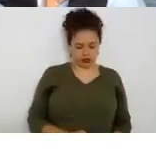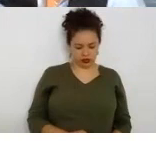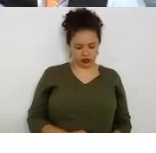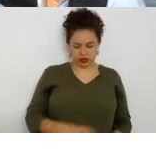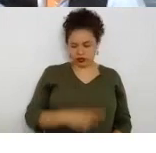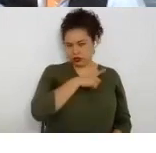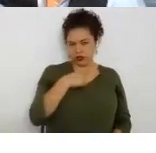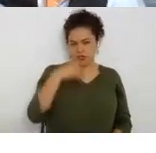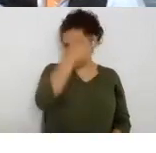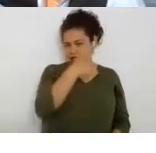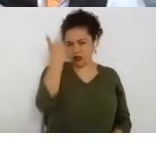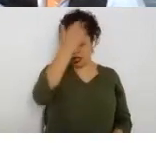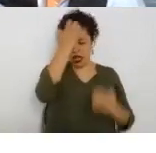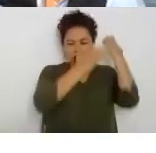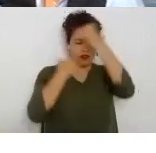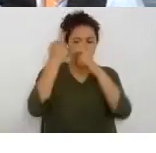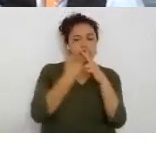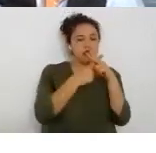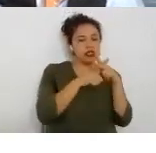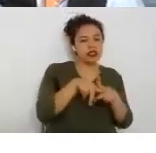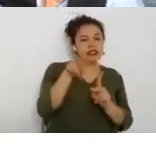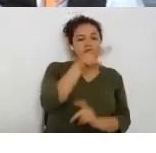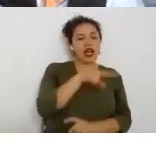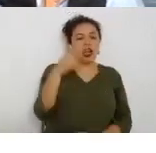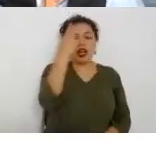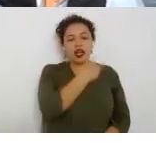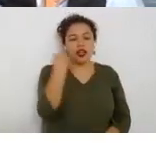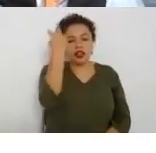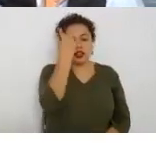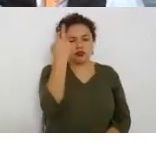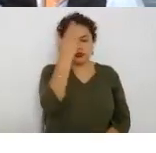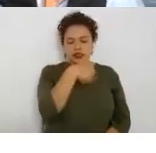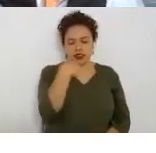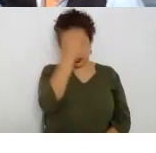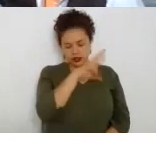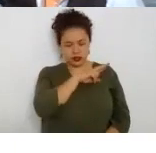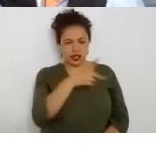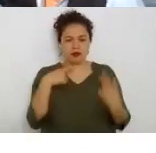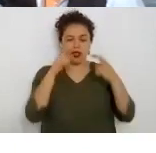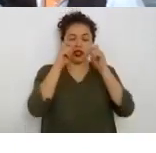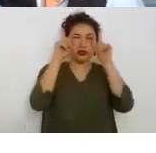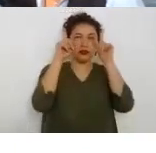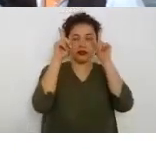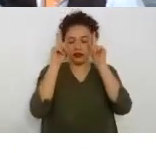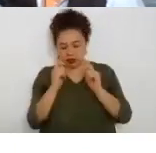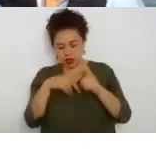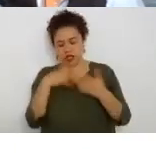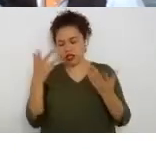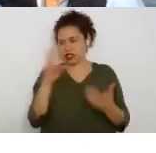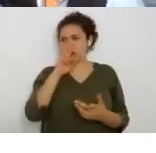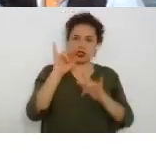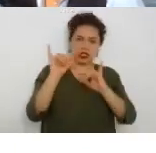una evaluación inicial, que era para determinar el estado de conciencia de la víctima y